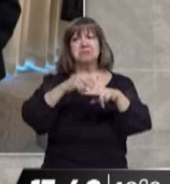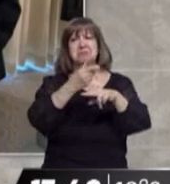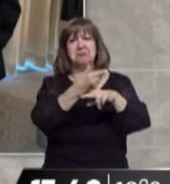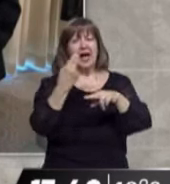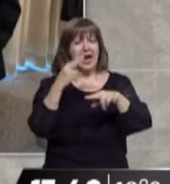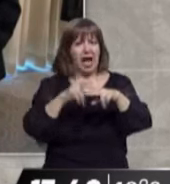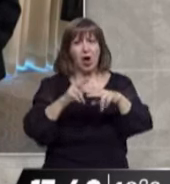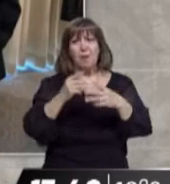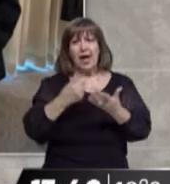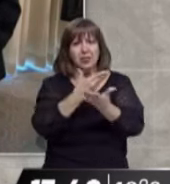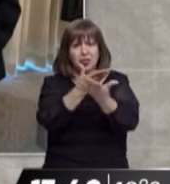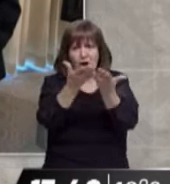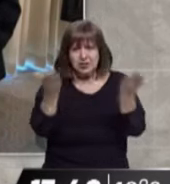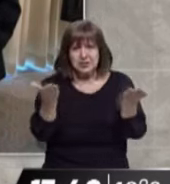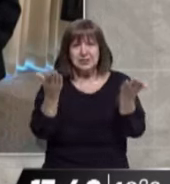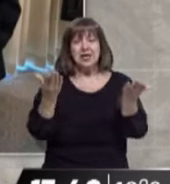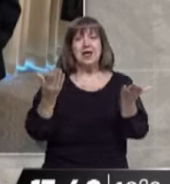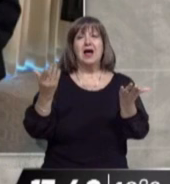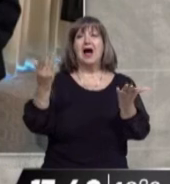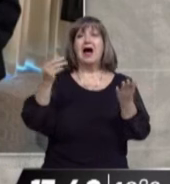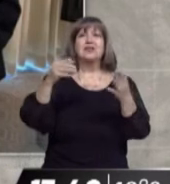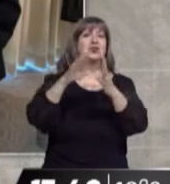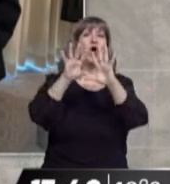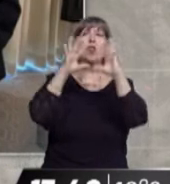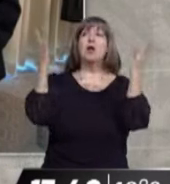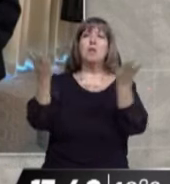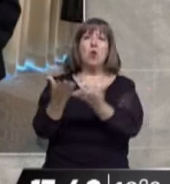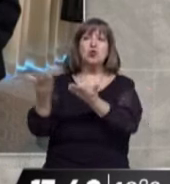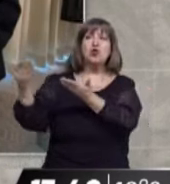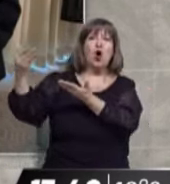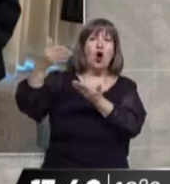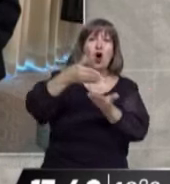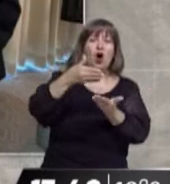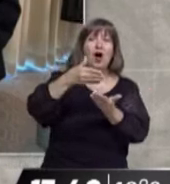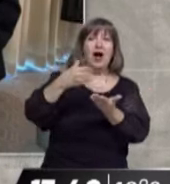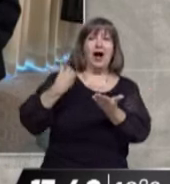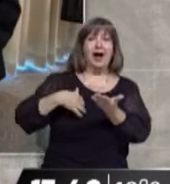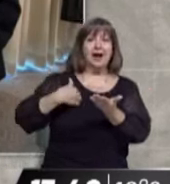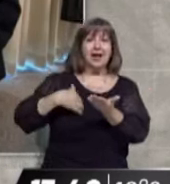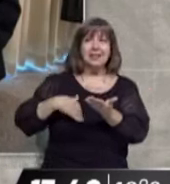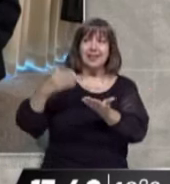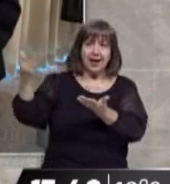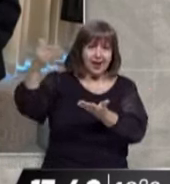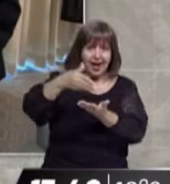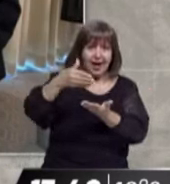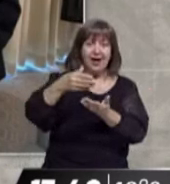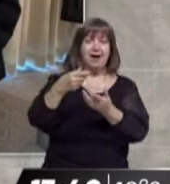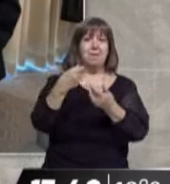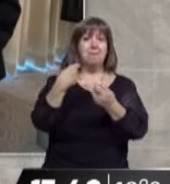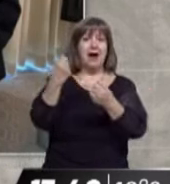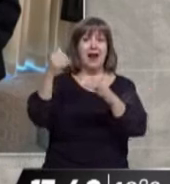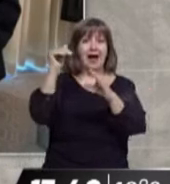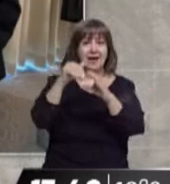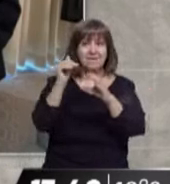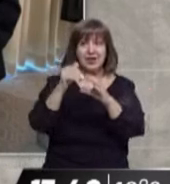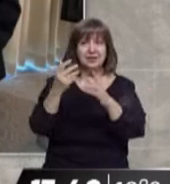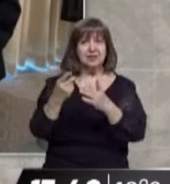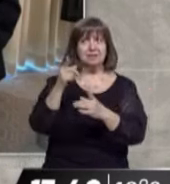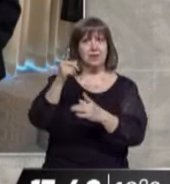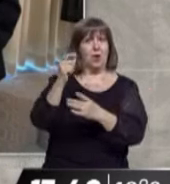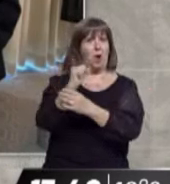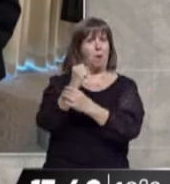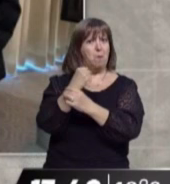Esta es la imagen, esta es la postal, este es el tuit que ha dado la vuelta al mundo de uno de los hombres y empresarios más poderosos del